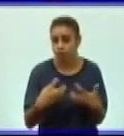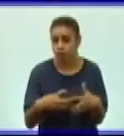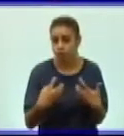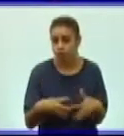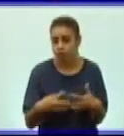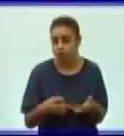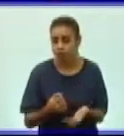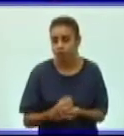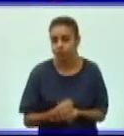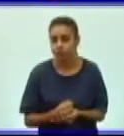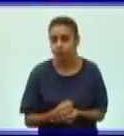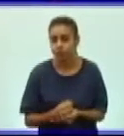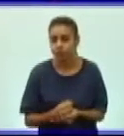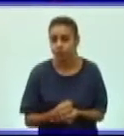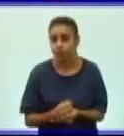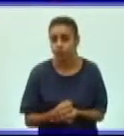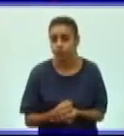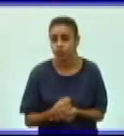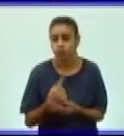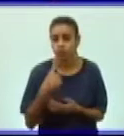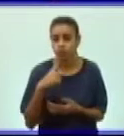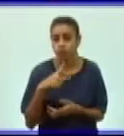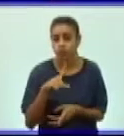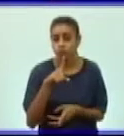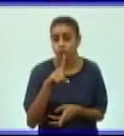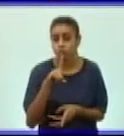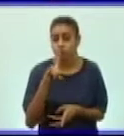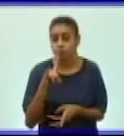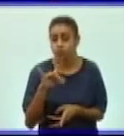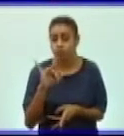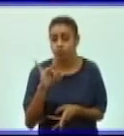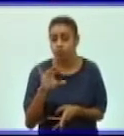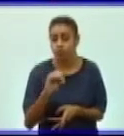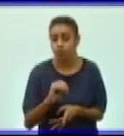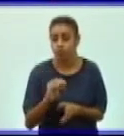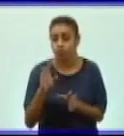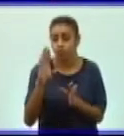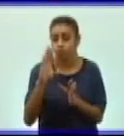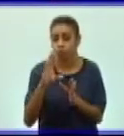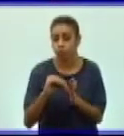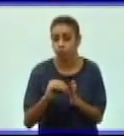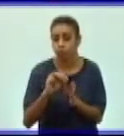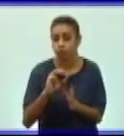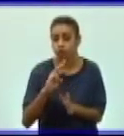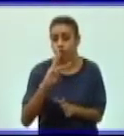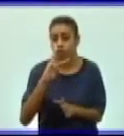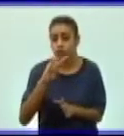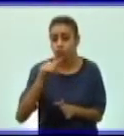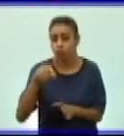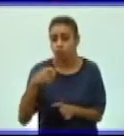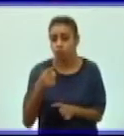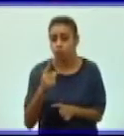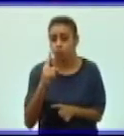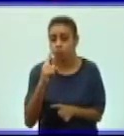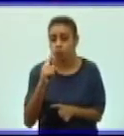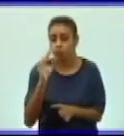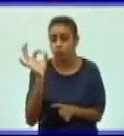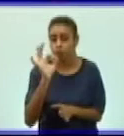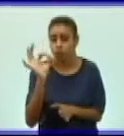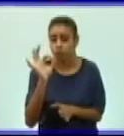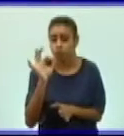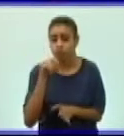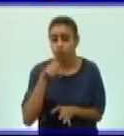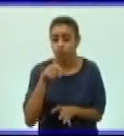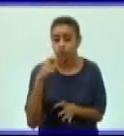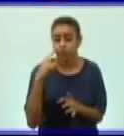industrial de 5,6 en 1970 para 1980 había disminuido a 3,1. Por tanto, podemos ver que este proceso